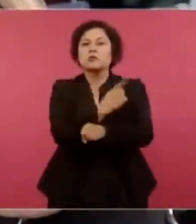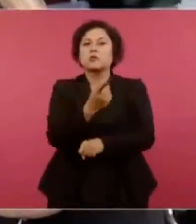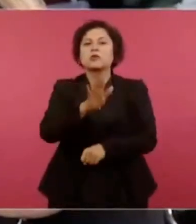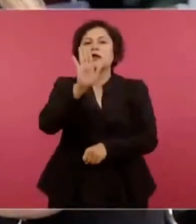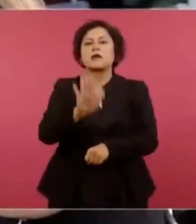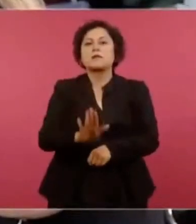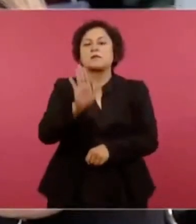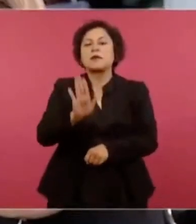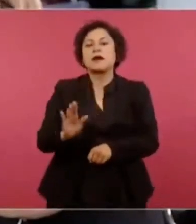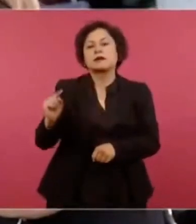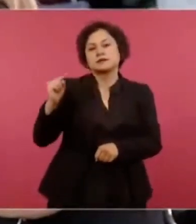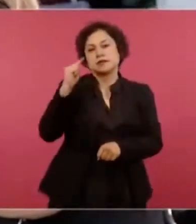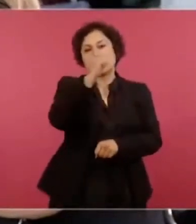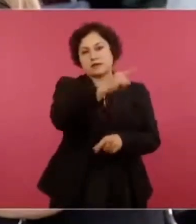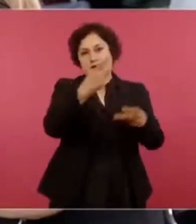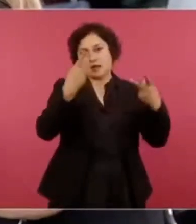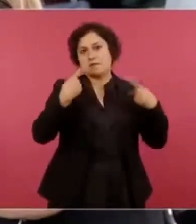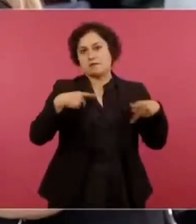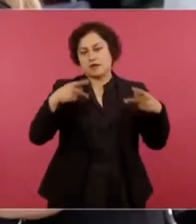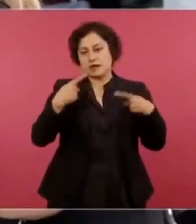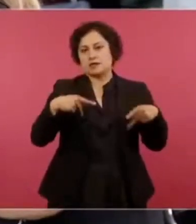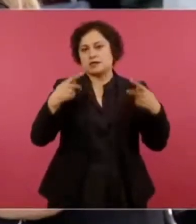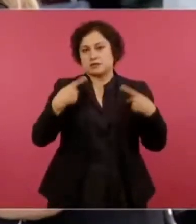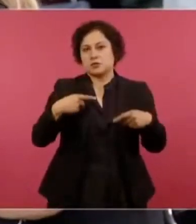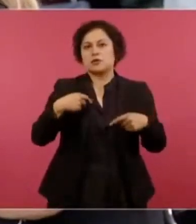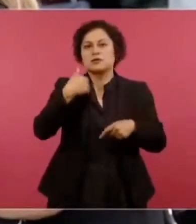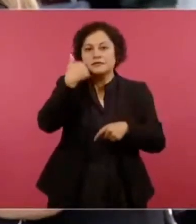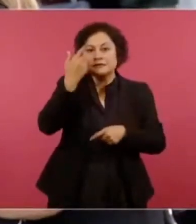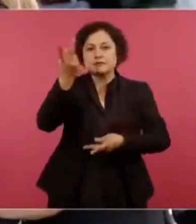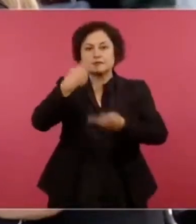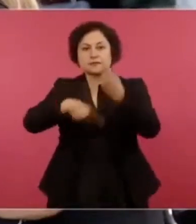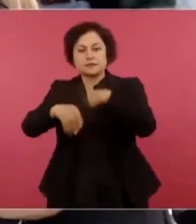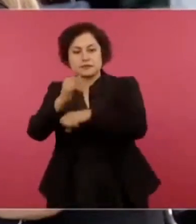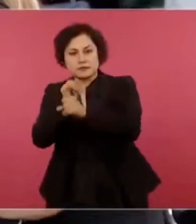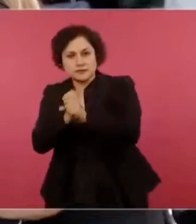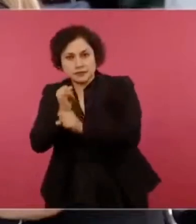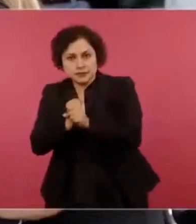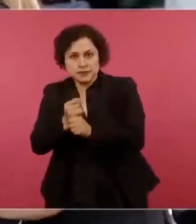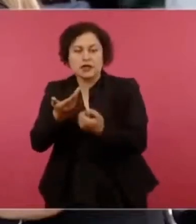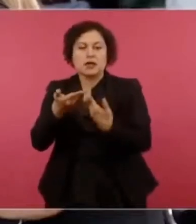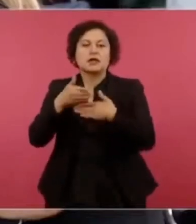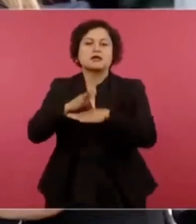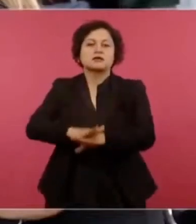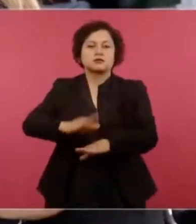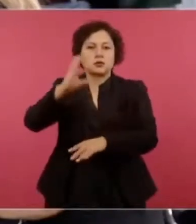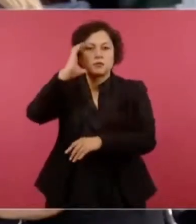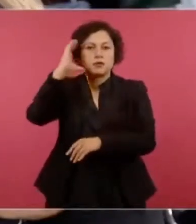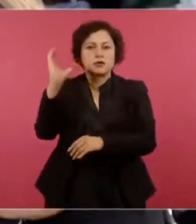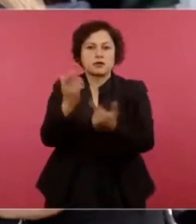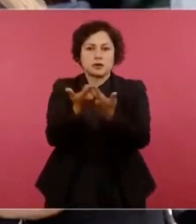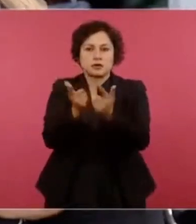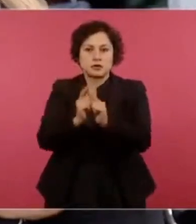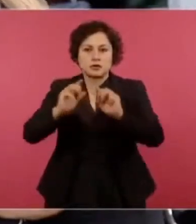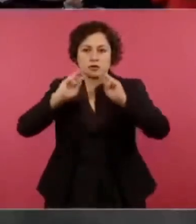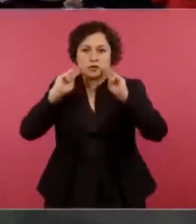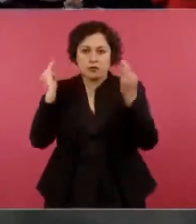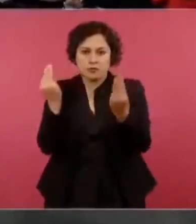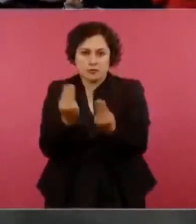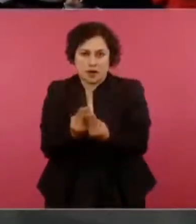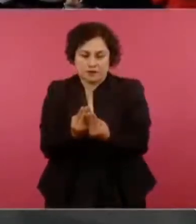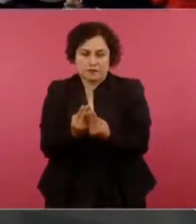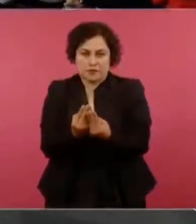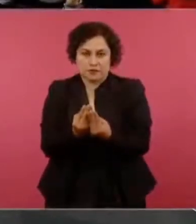de las drogas en México. Preguntarle sobre este tema, ¿cuál es su opinión? Si es verdad y por qué se le están retrasando las visas a los agentes. Yo creo